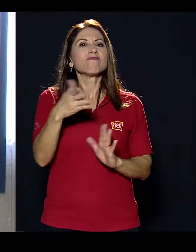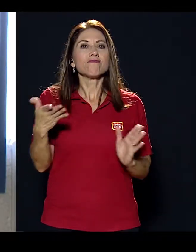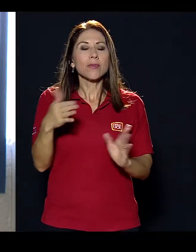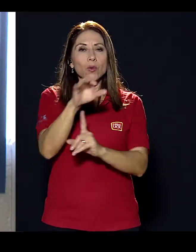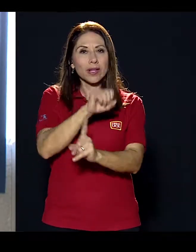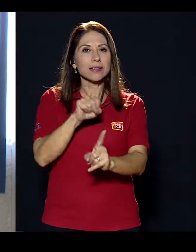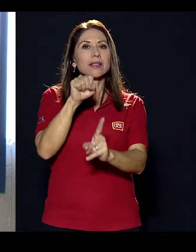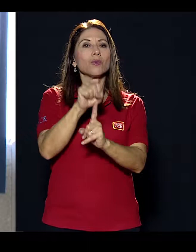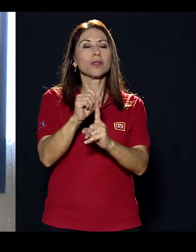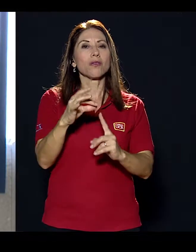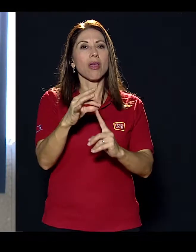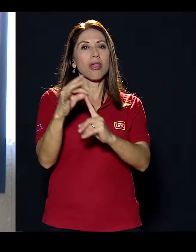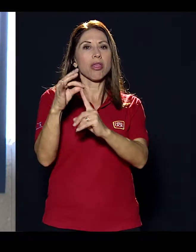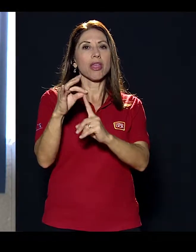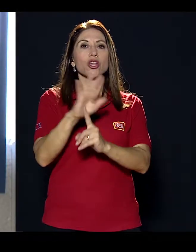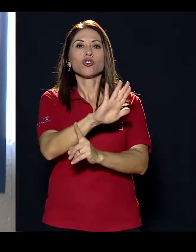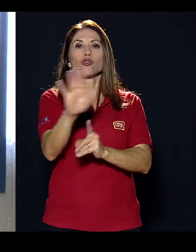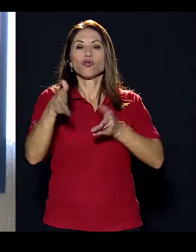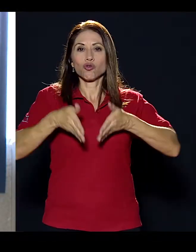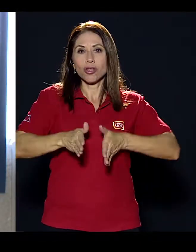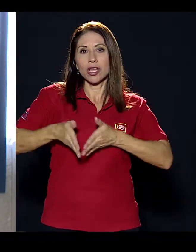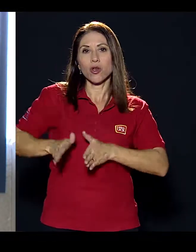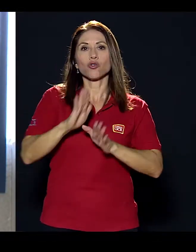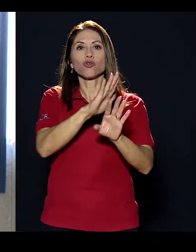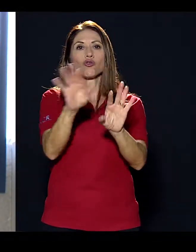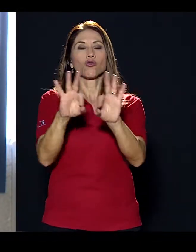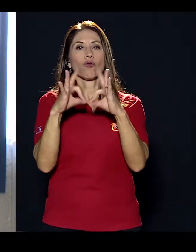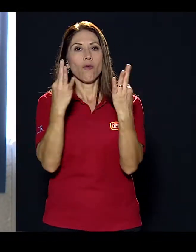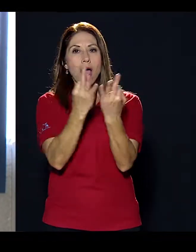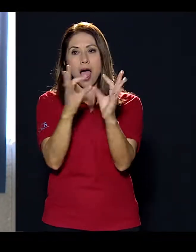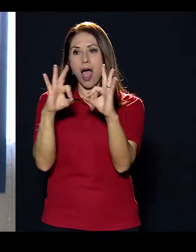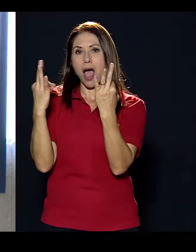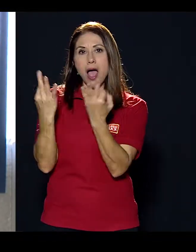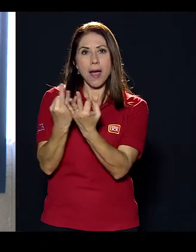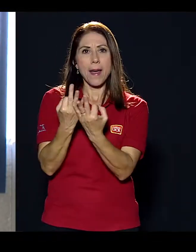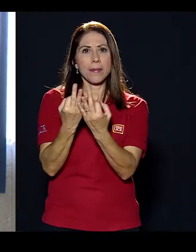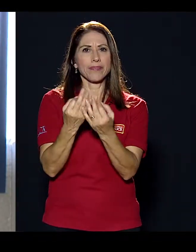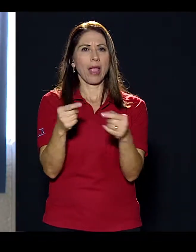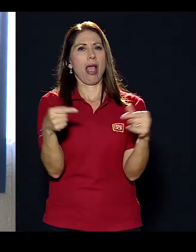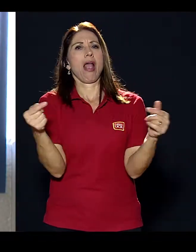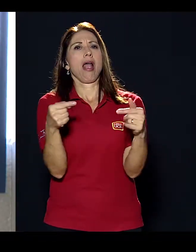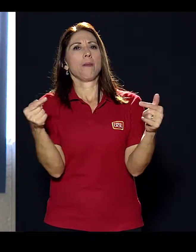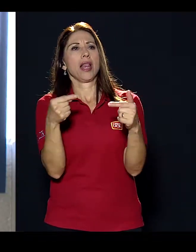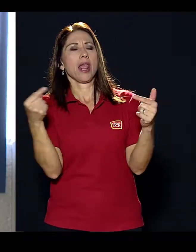es una situación particular de sus hijos o parientes peleando